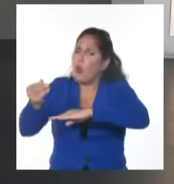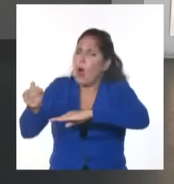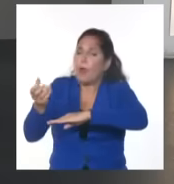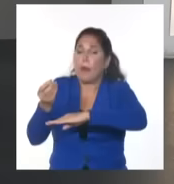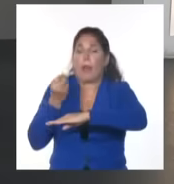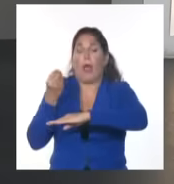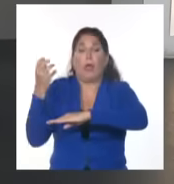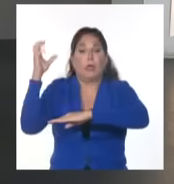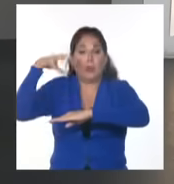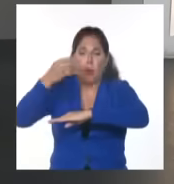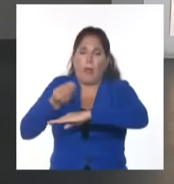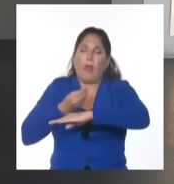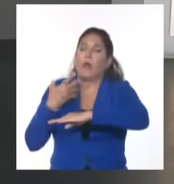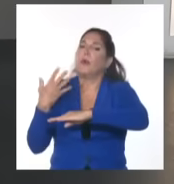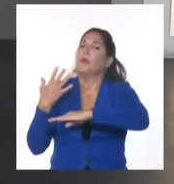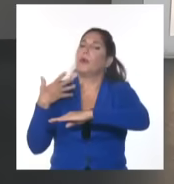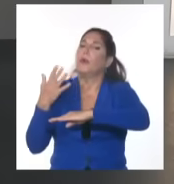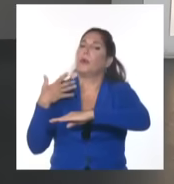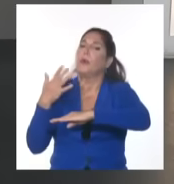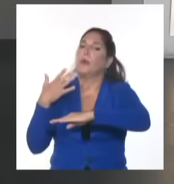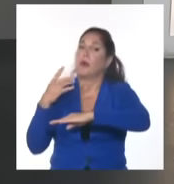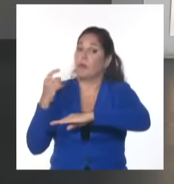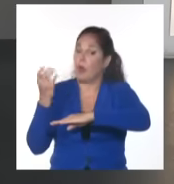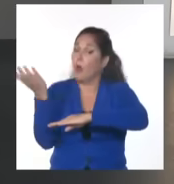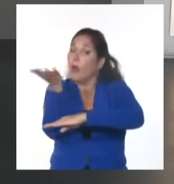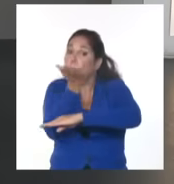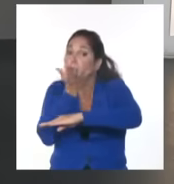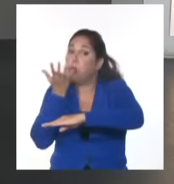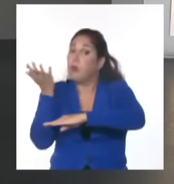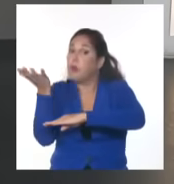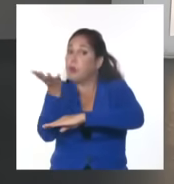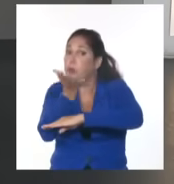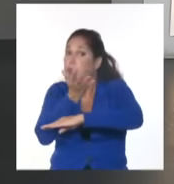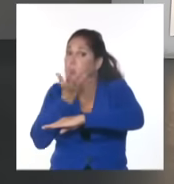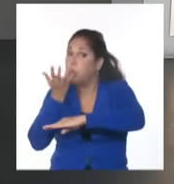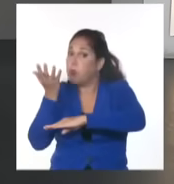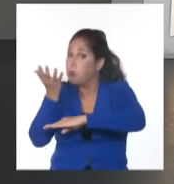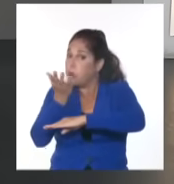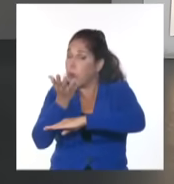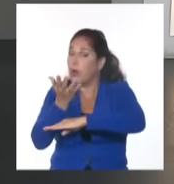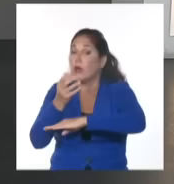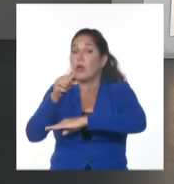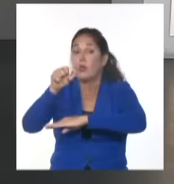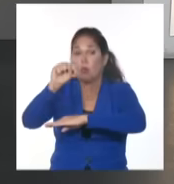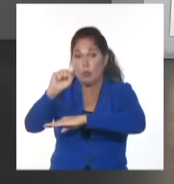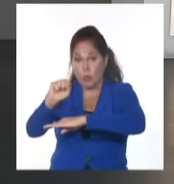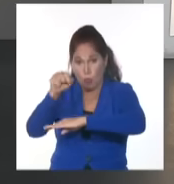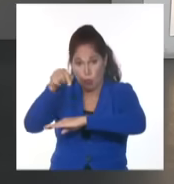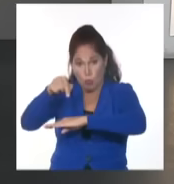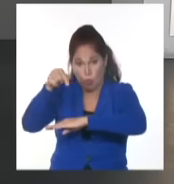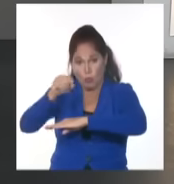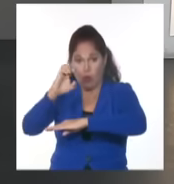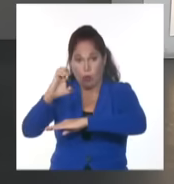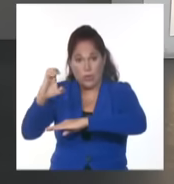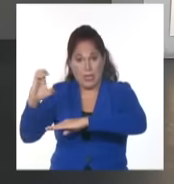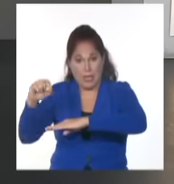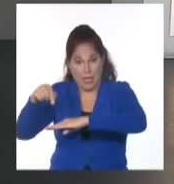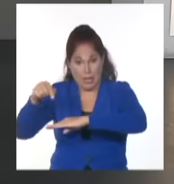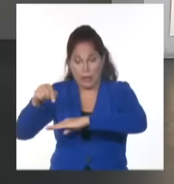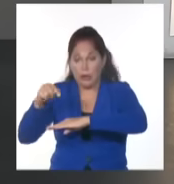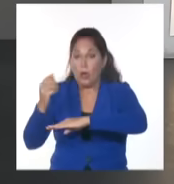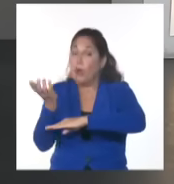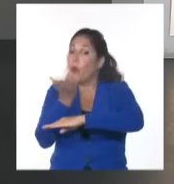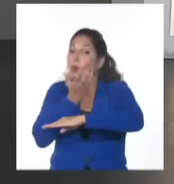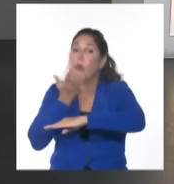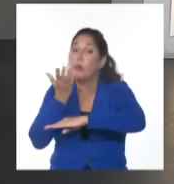lluvia. Pero en cuanto a los vientos, fíjense que serán del sudeste, en el occidente del país,